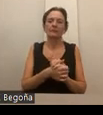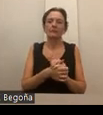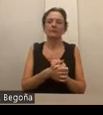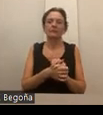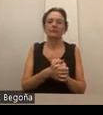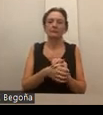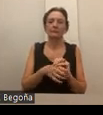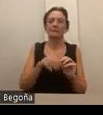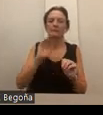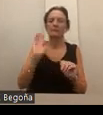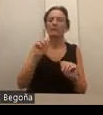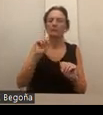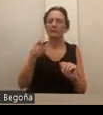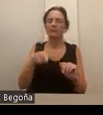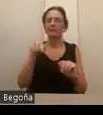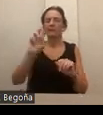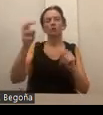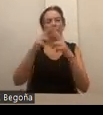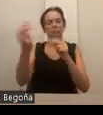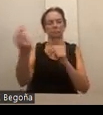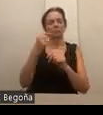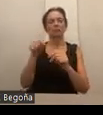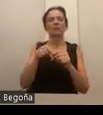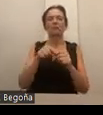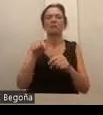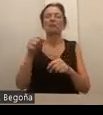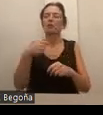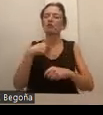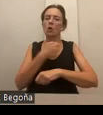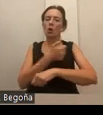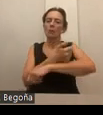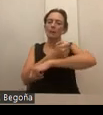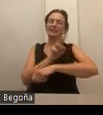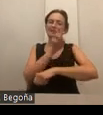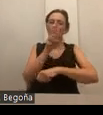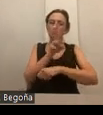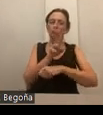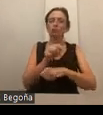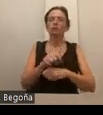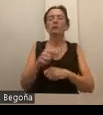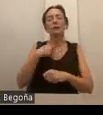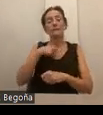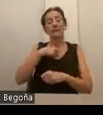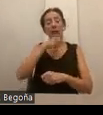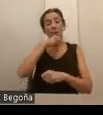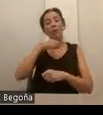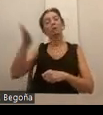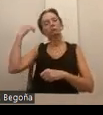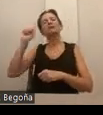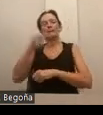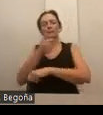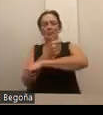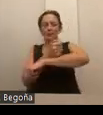comenta, hola Paco, yo tengo diabetes tipo 2 y mi abuelo también tenía diabetes. Actualmente estoy tomando Janumé, sitaglitina y metformina. Y